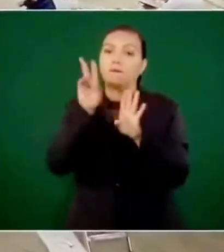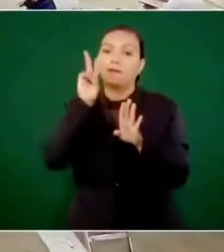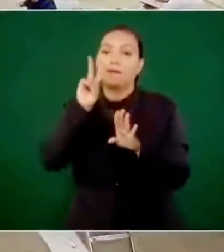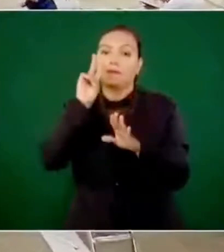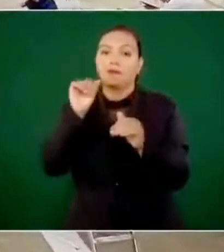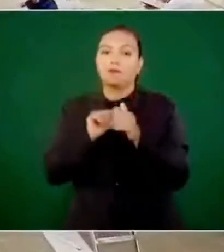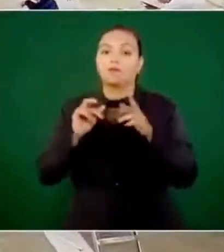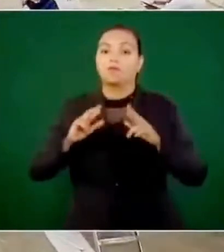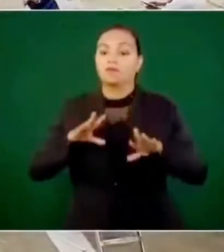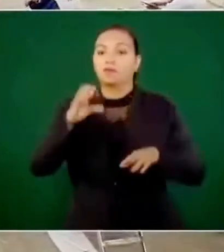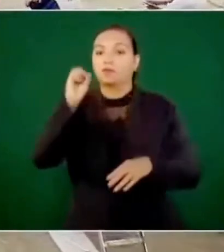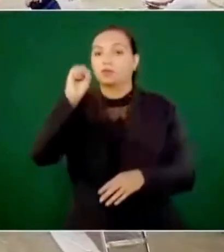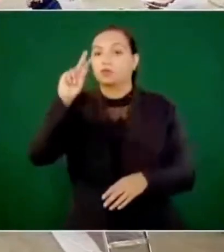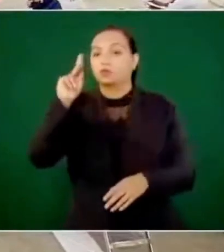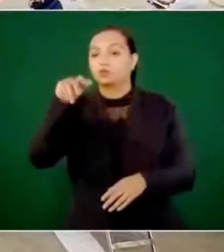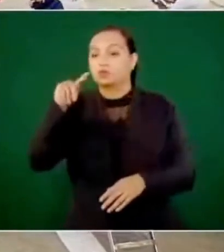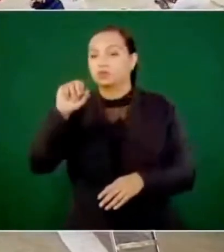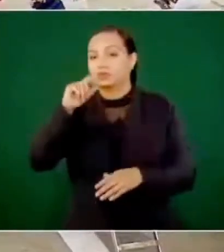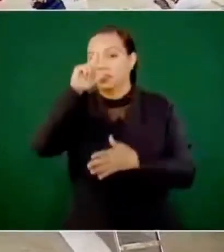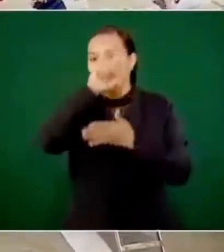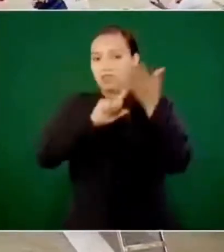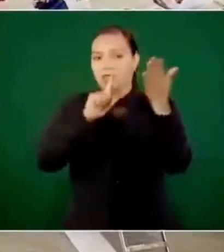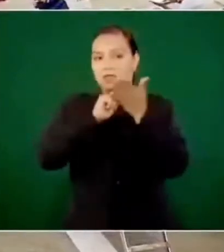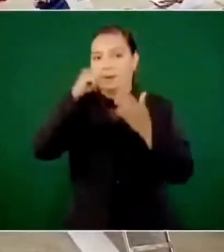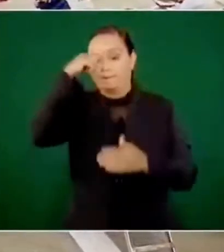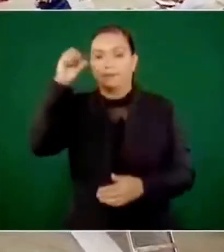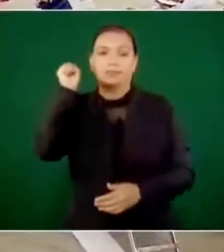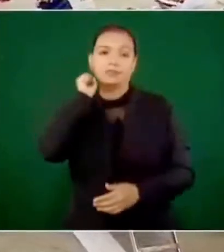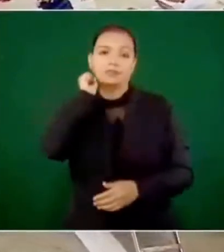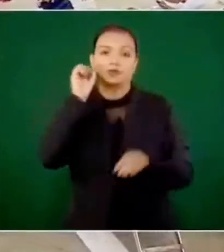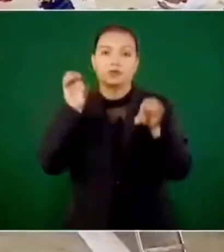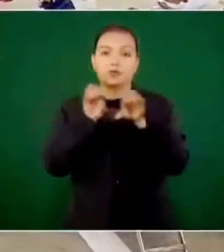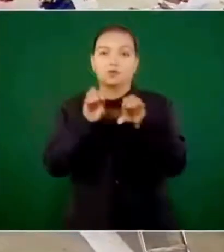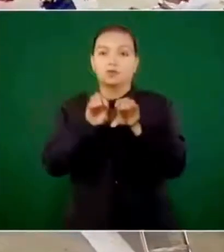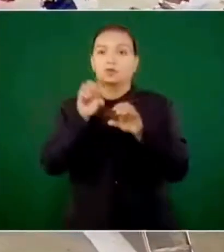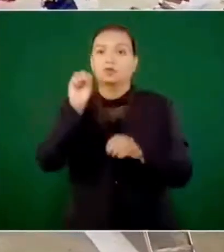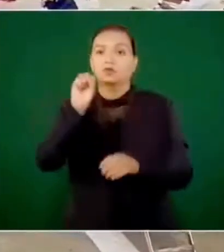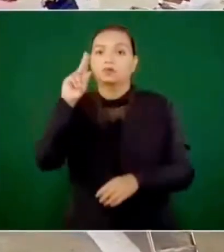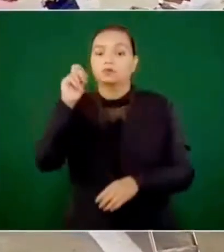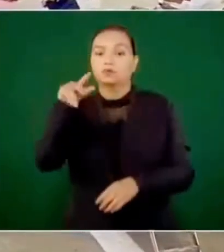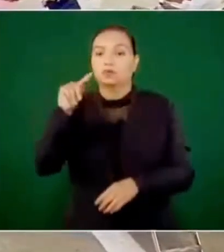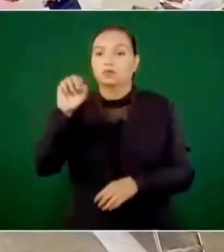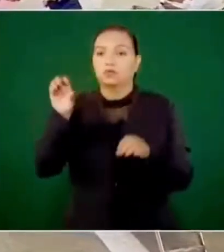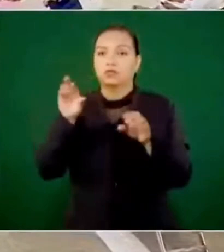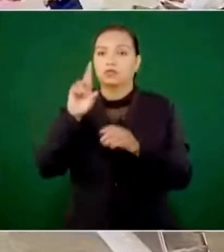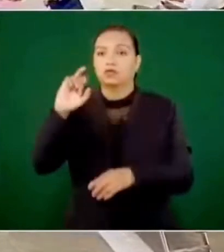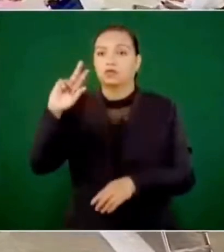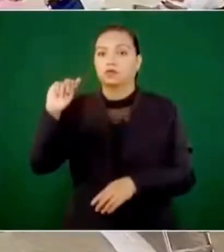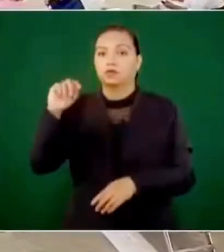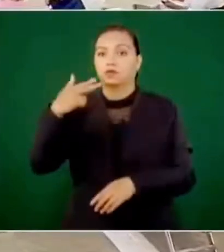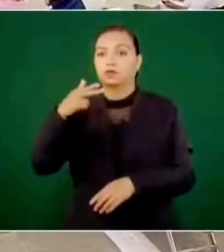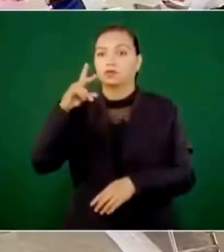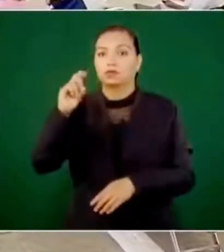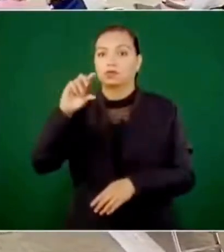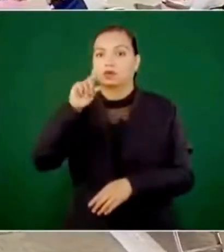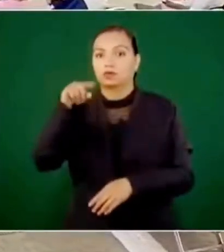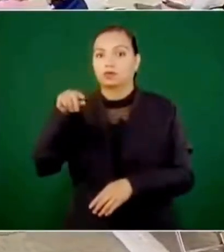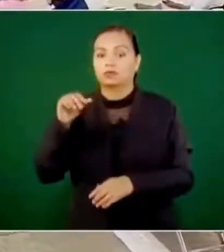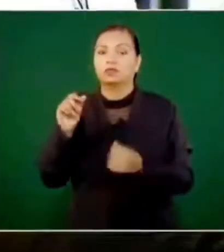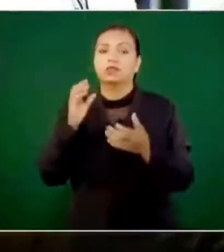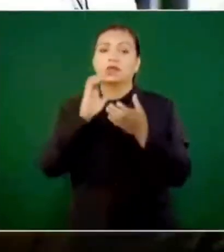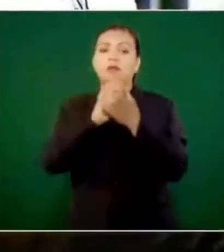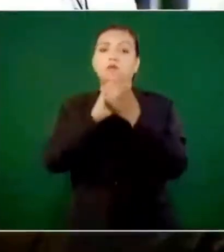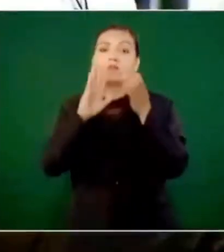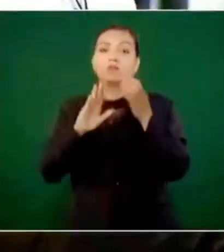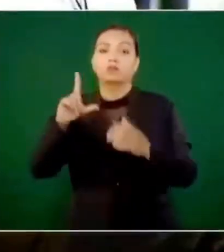en la lista plurinominal para el Senado como suplente de Ruth Hernández, la esposa del gobernador de San Luis